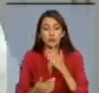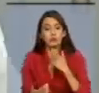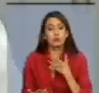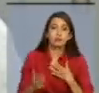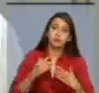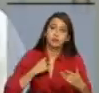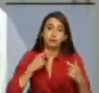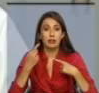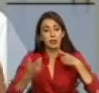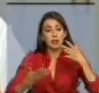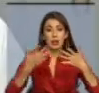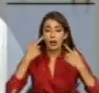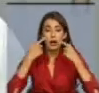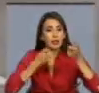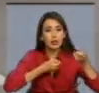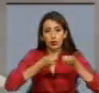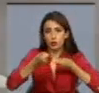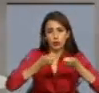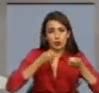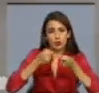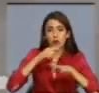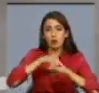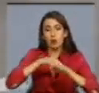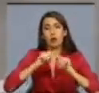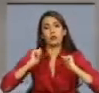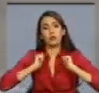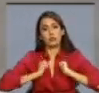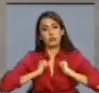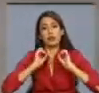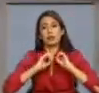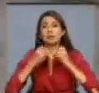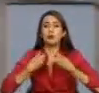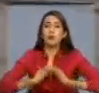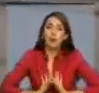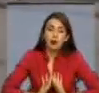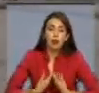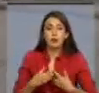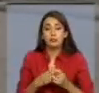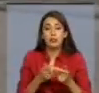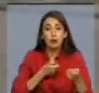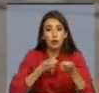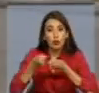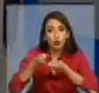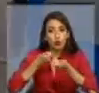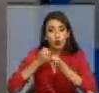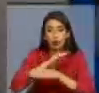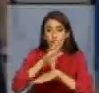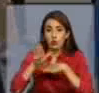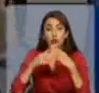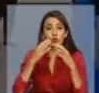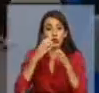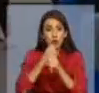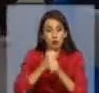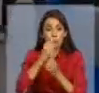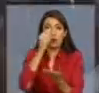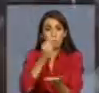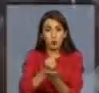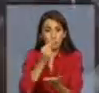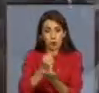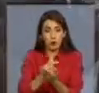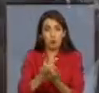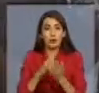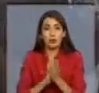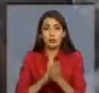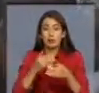inhumano, entonces eso hay que controlar. Ejecuciones que forman parte del gran operativo de seguridad dispuesto en la provincia del Guayas durante